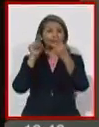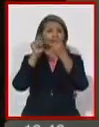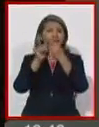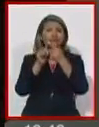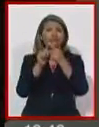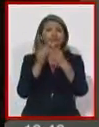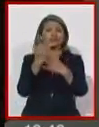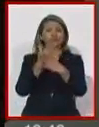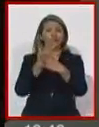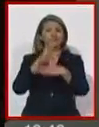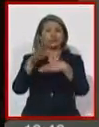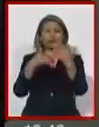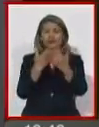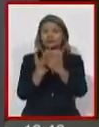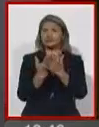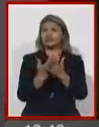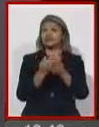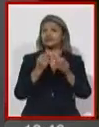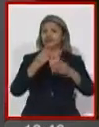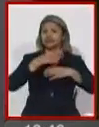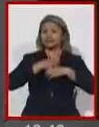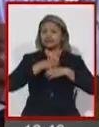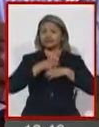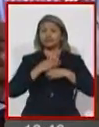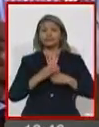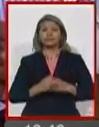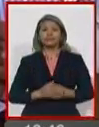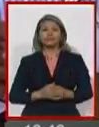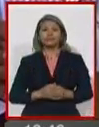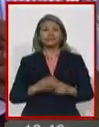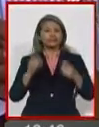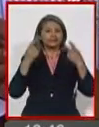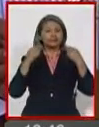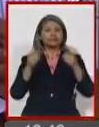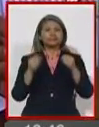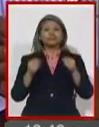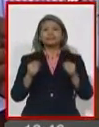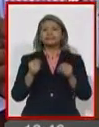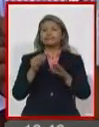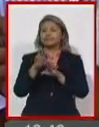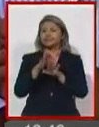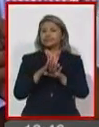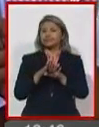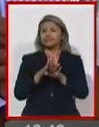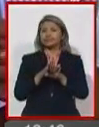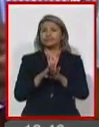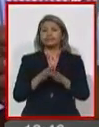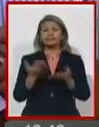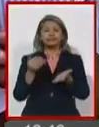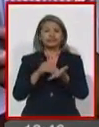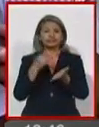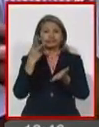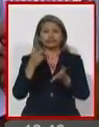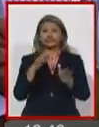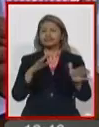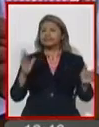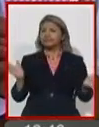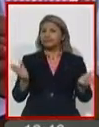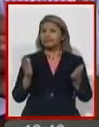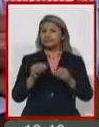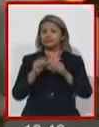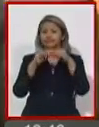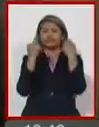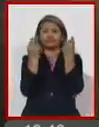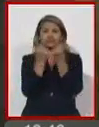esto es intimidar a todos los ciudadanos que estamos en la protesta y tratar de desalentar. Y una vez más hemos visto que han activado